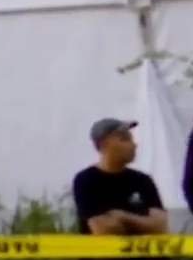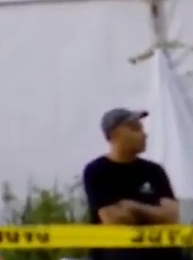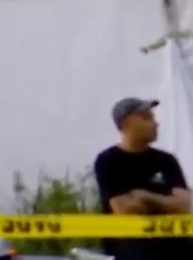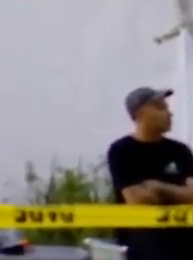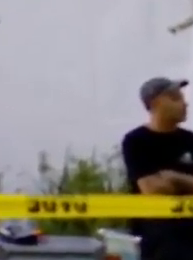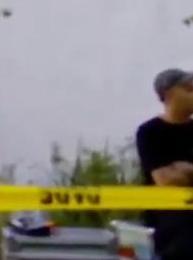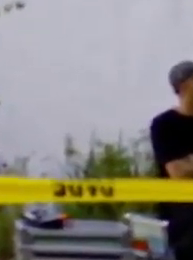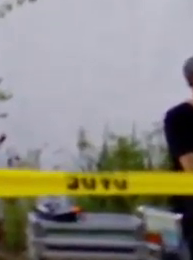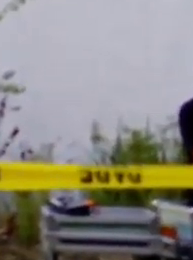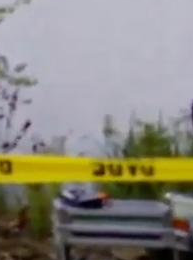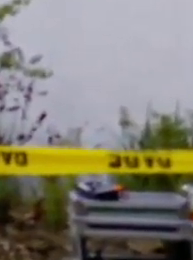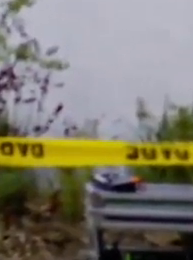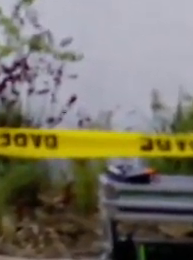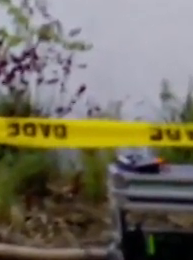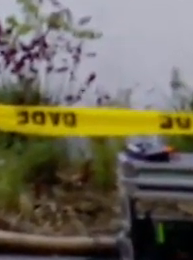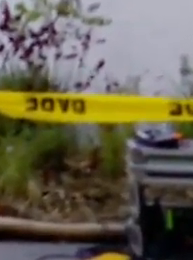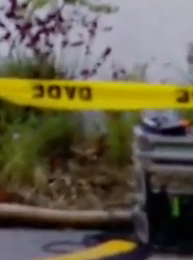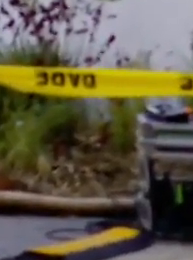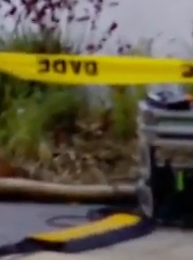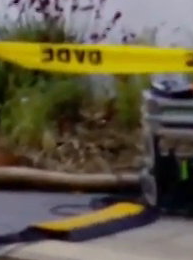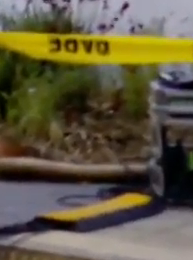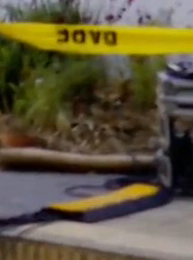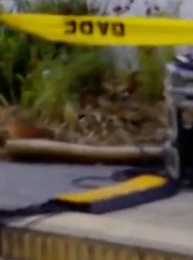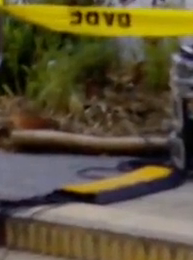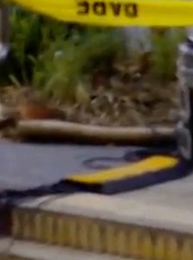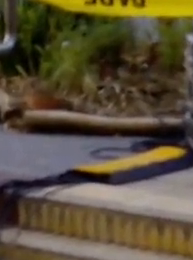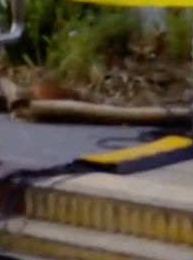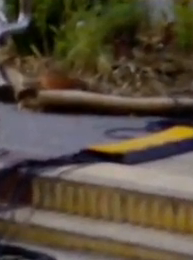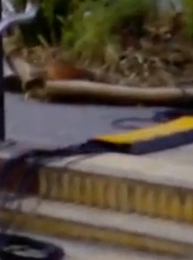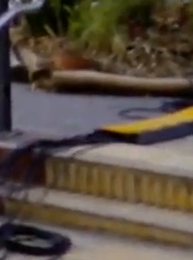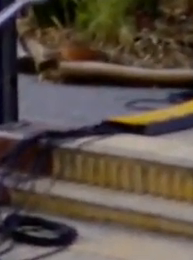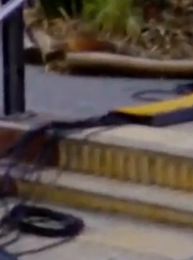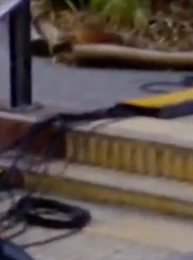pensando en agradar, pensando en agradar y odiando